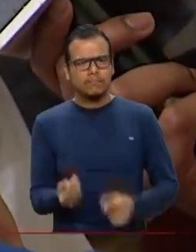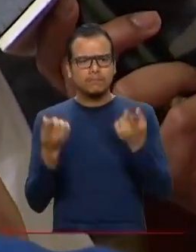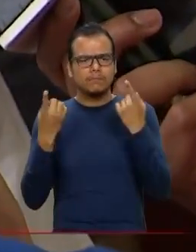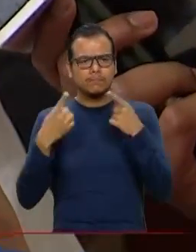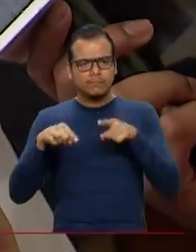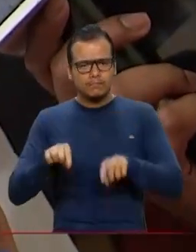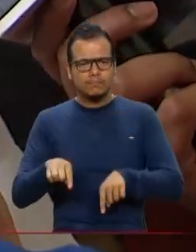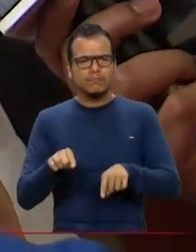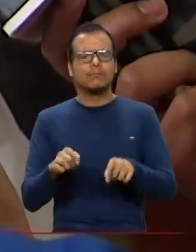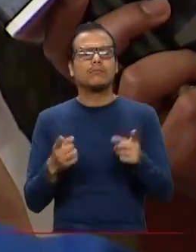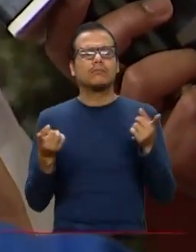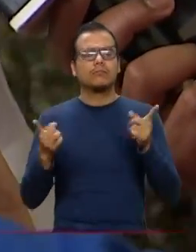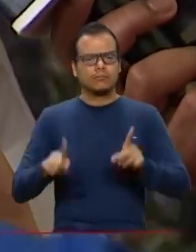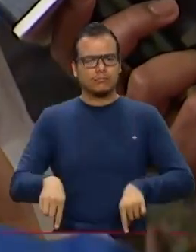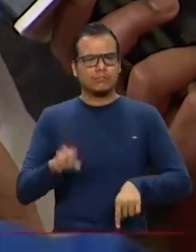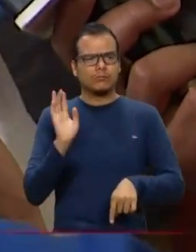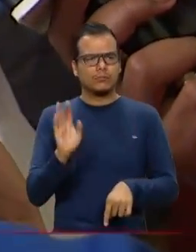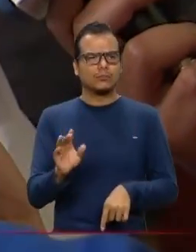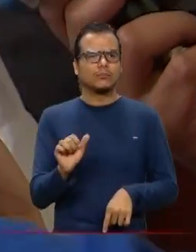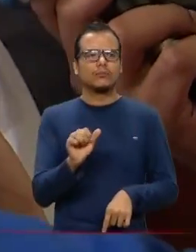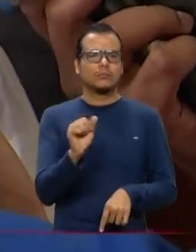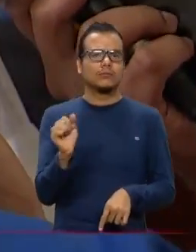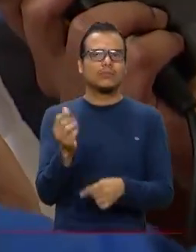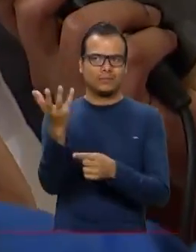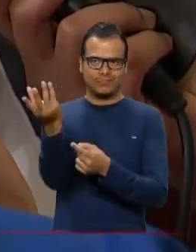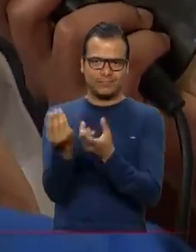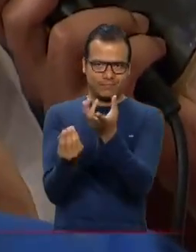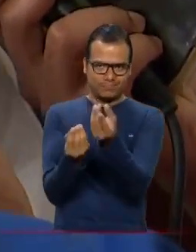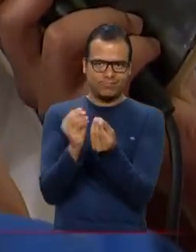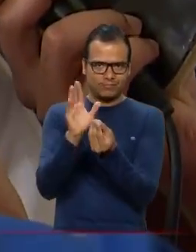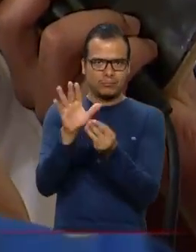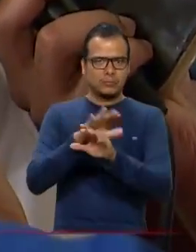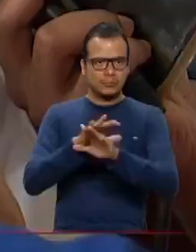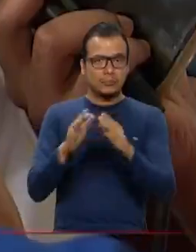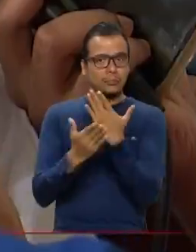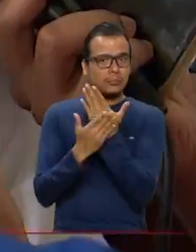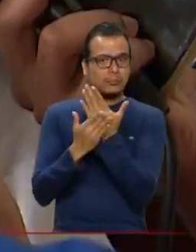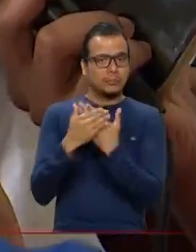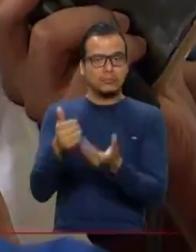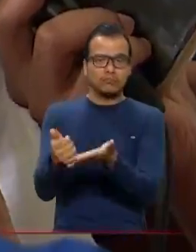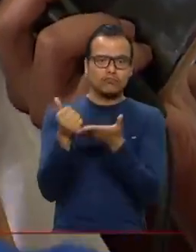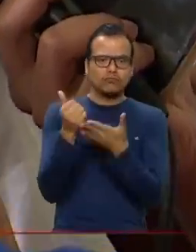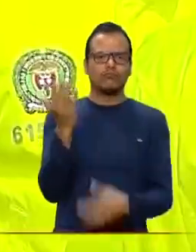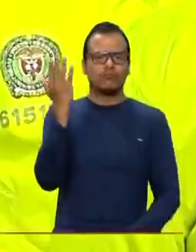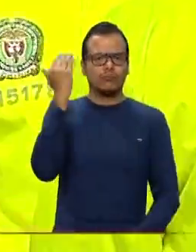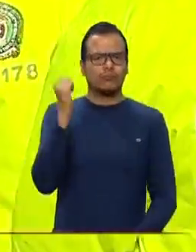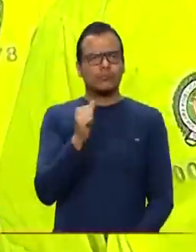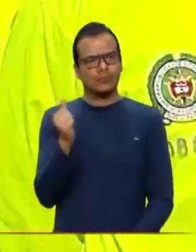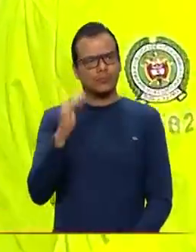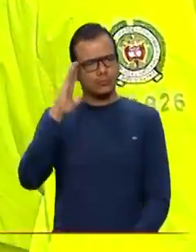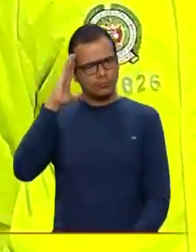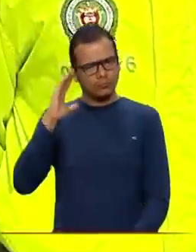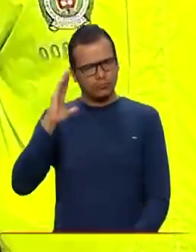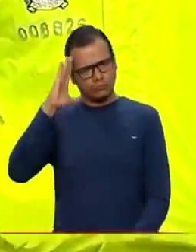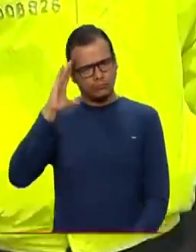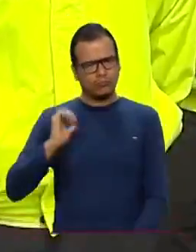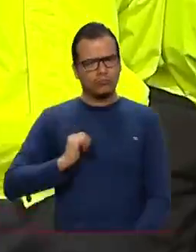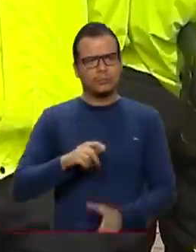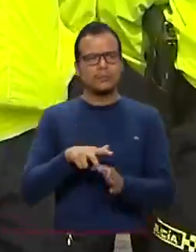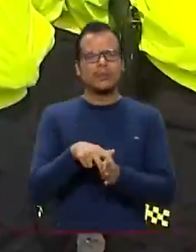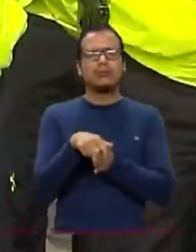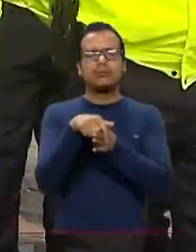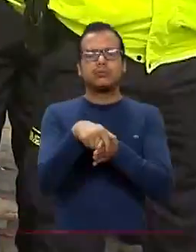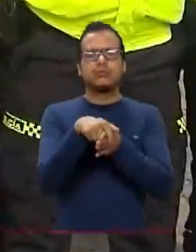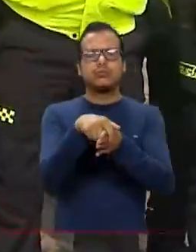dos dos eh dos batallones de fuerzas especiales eso también ayuda mucho carabineros para proteger también